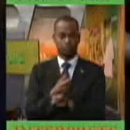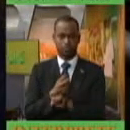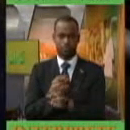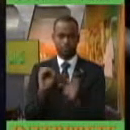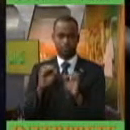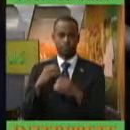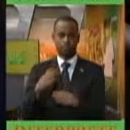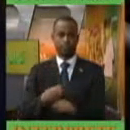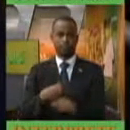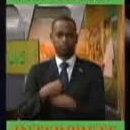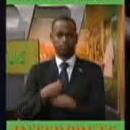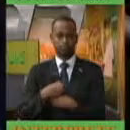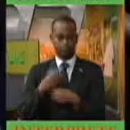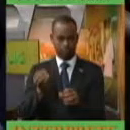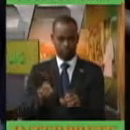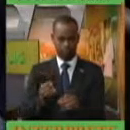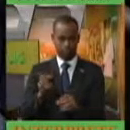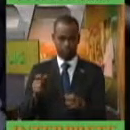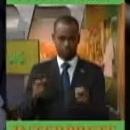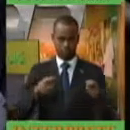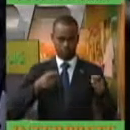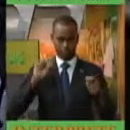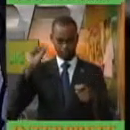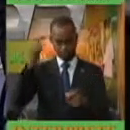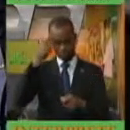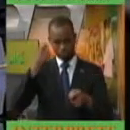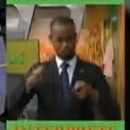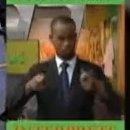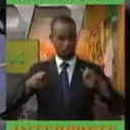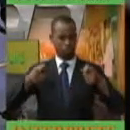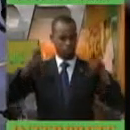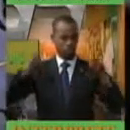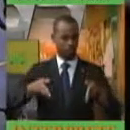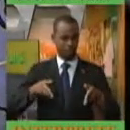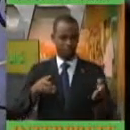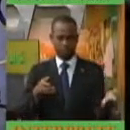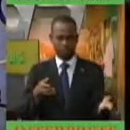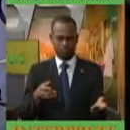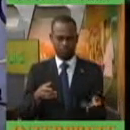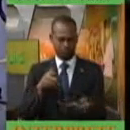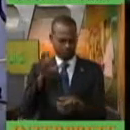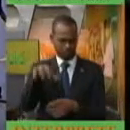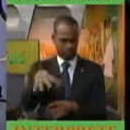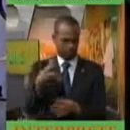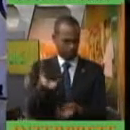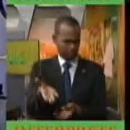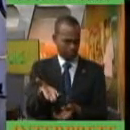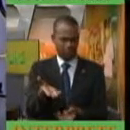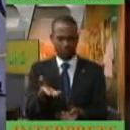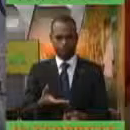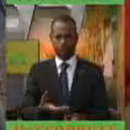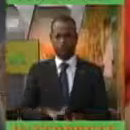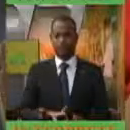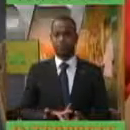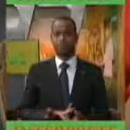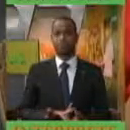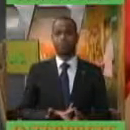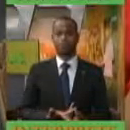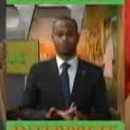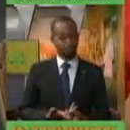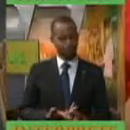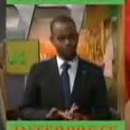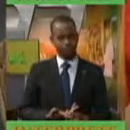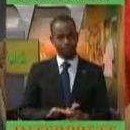a la oficina del señor gobernador civil y cómo él se interesa. Pero no solamente que él se interese, él